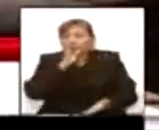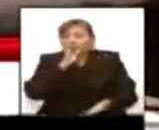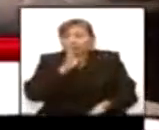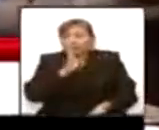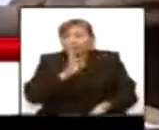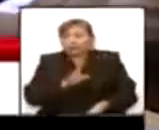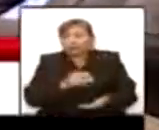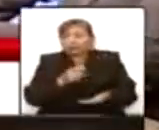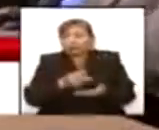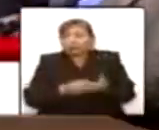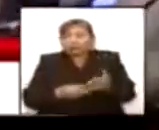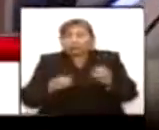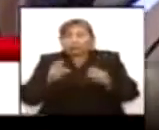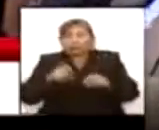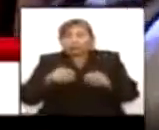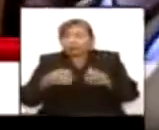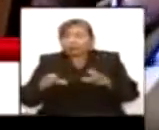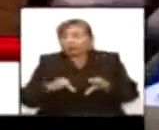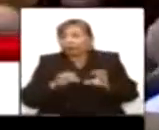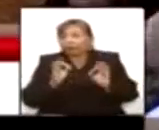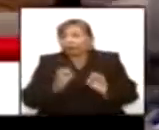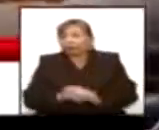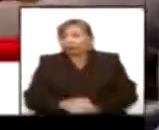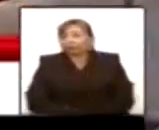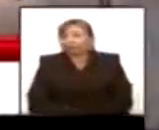seriedad que amerita el caso.